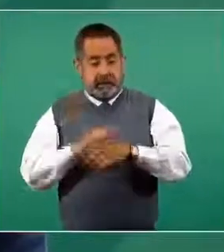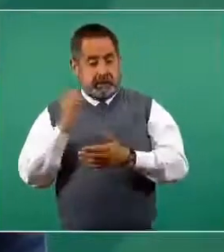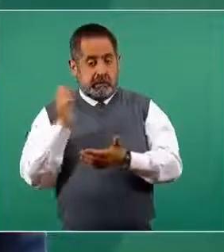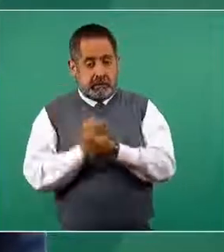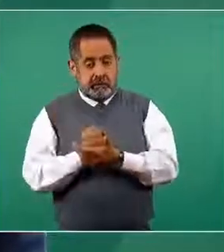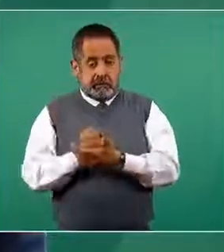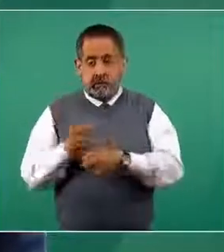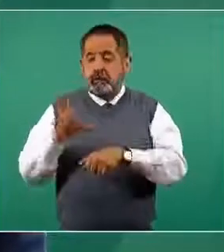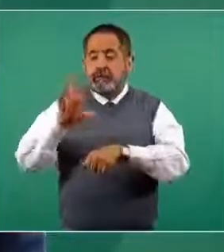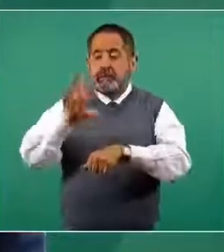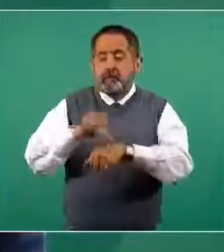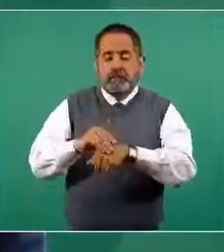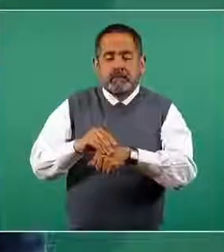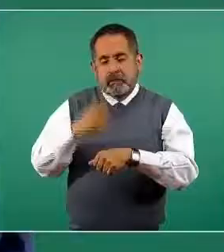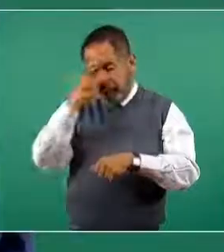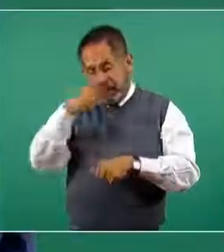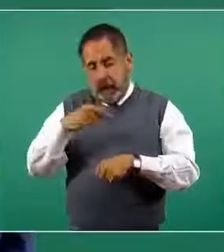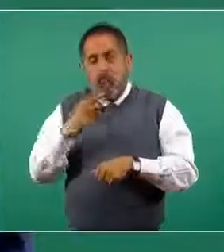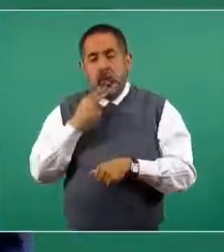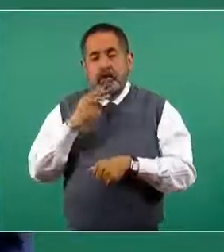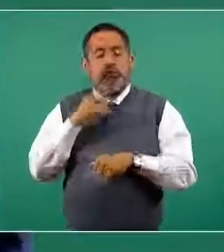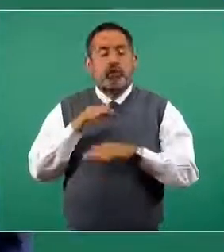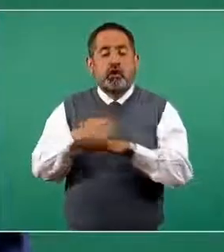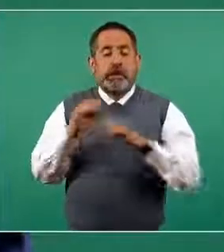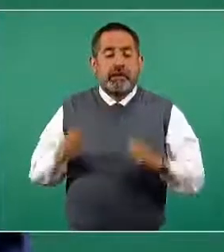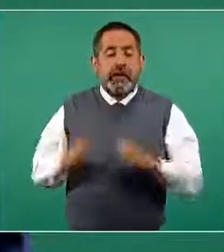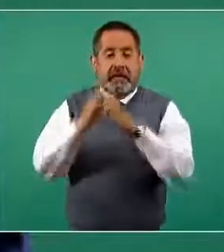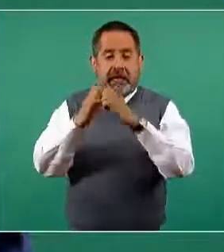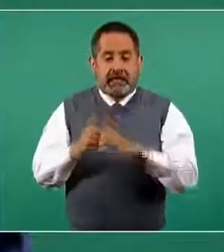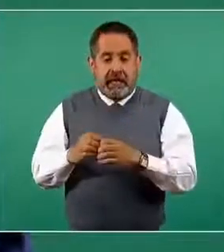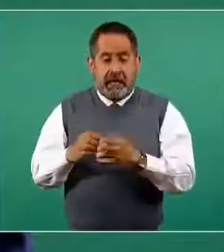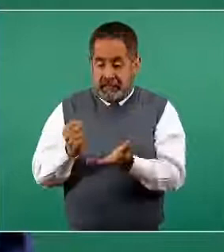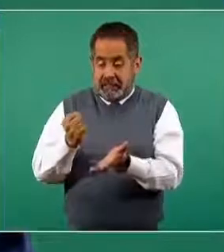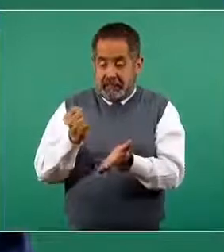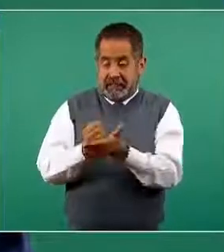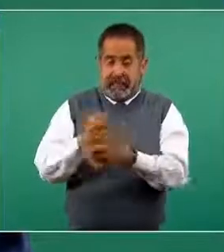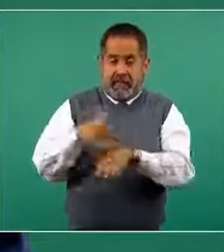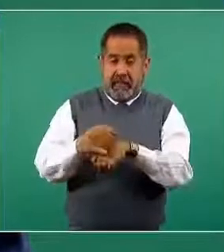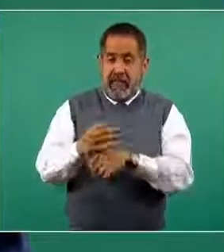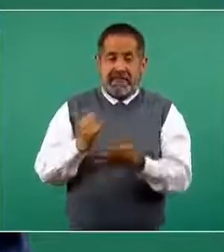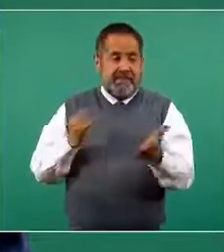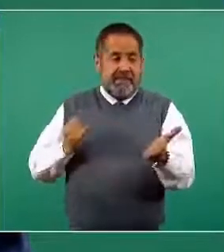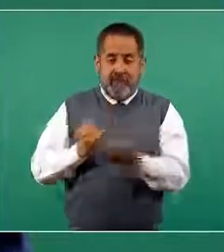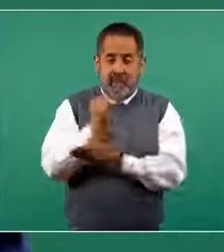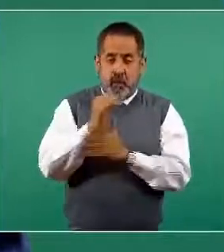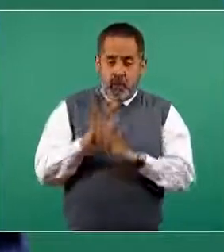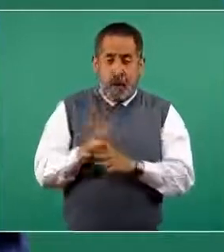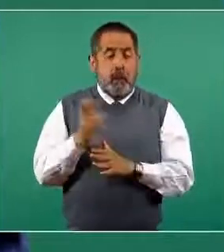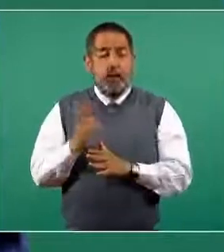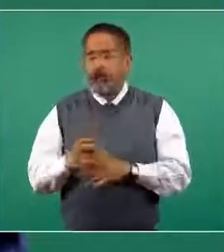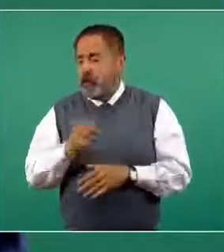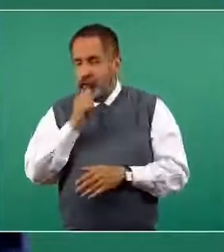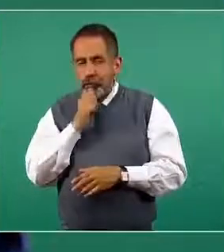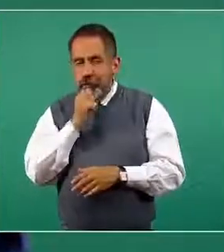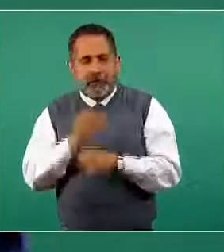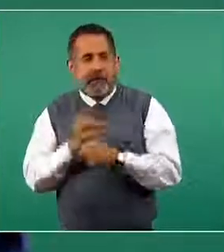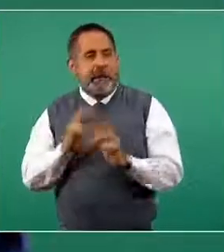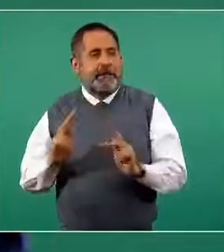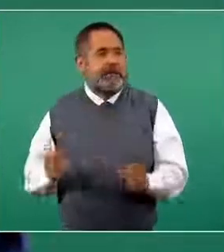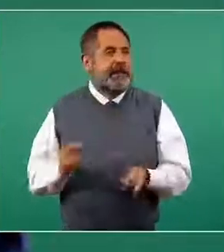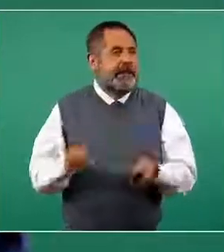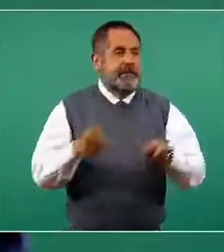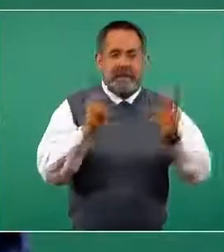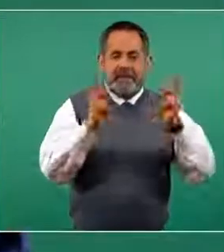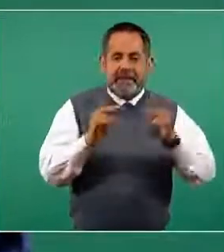condición de autorización de uso de emergencia, no son registros sanitarios definitivos, por lo tanto no se pueden comercializar las